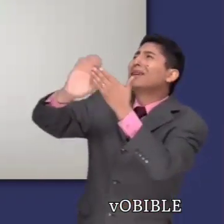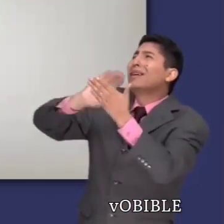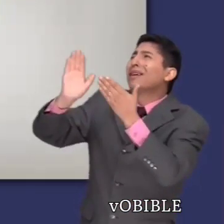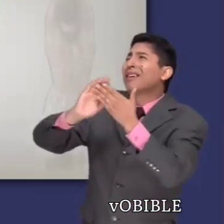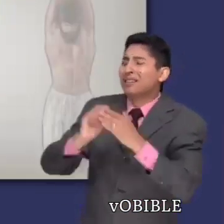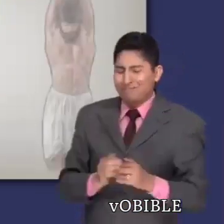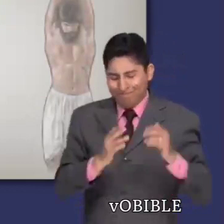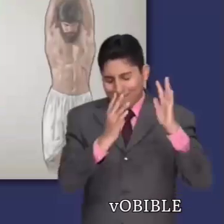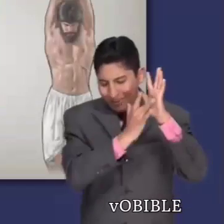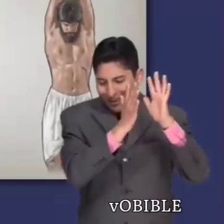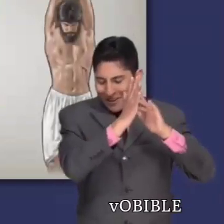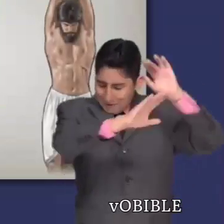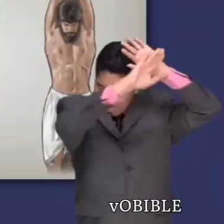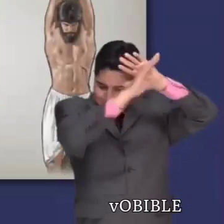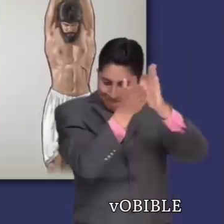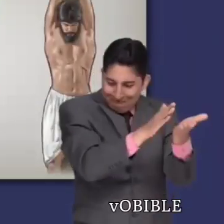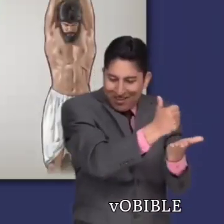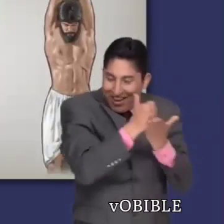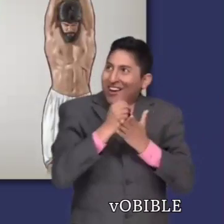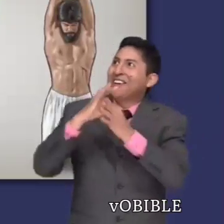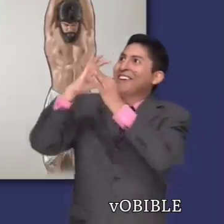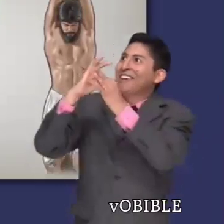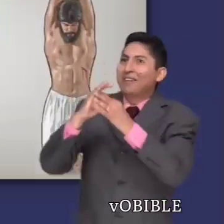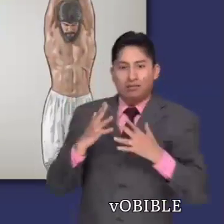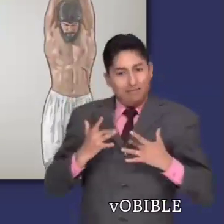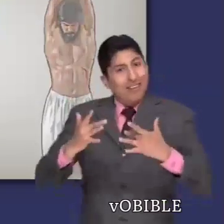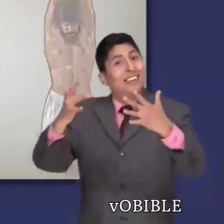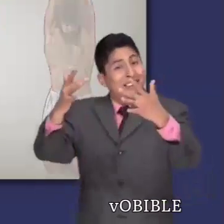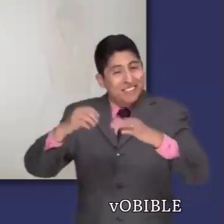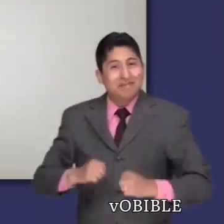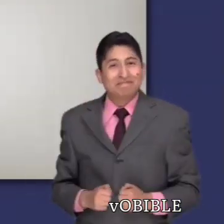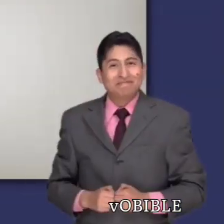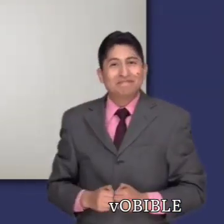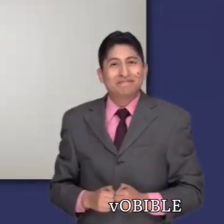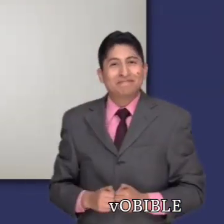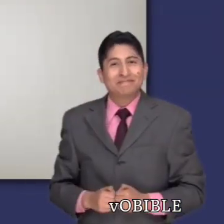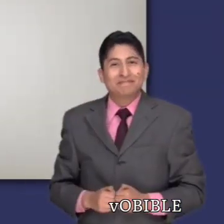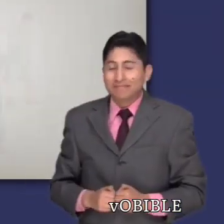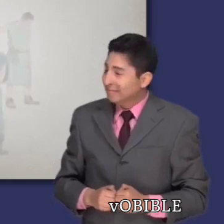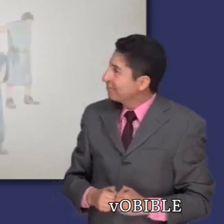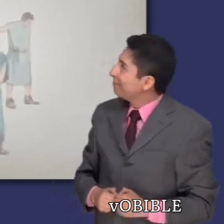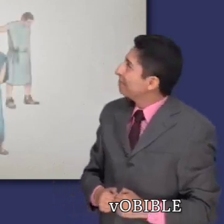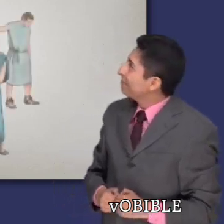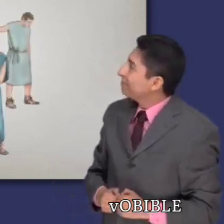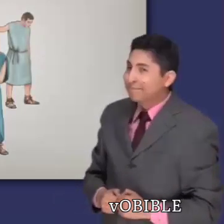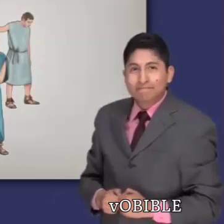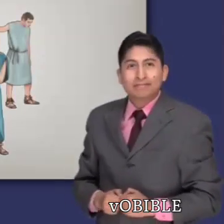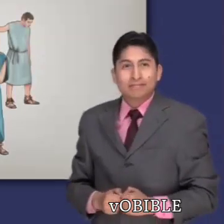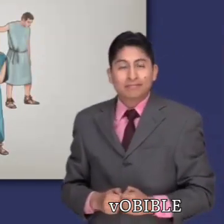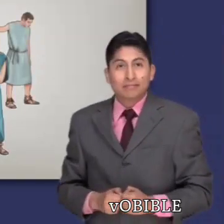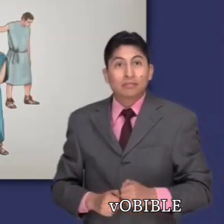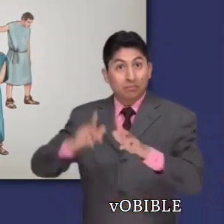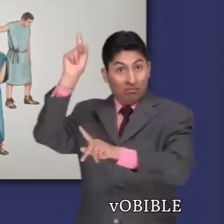el perdón que se basa en el sacrificio de reconciliación de Jesús. El capítulo 2 nos advierte sobre